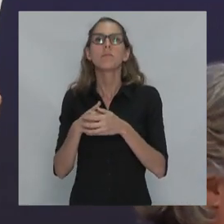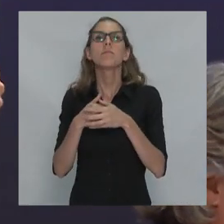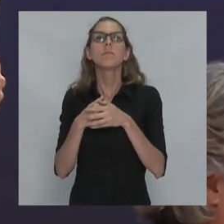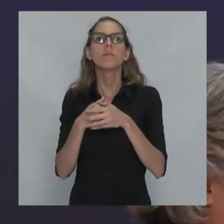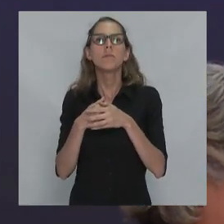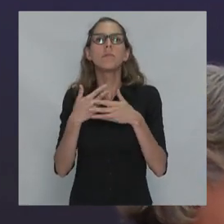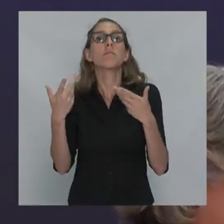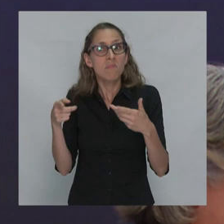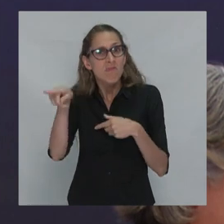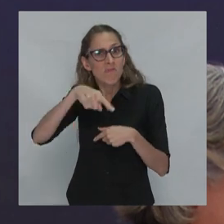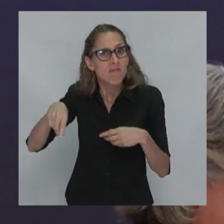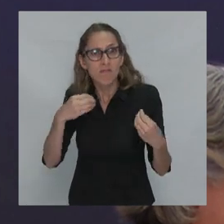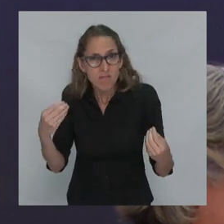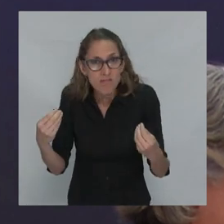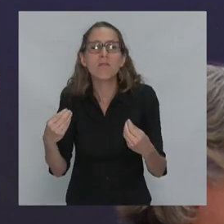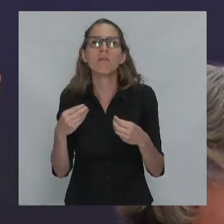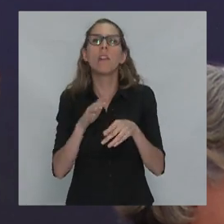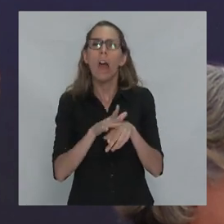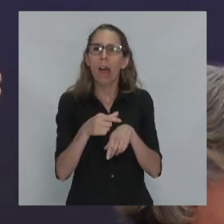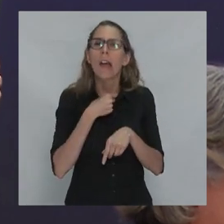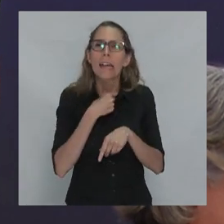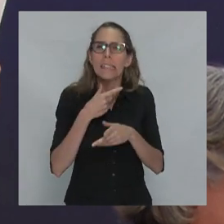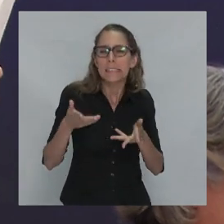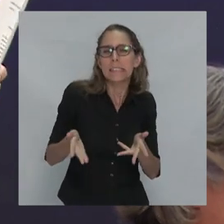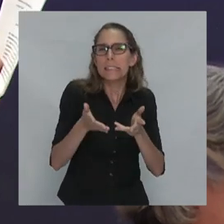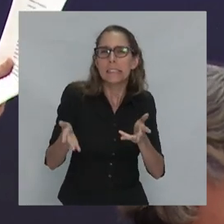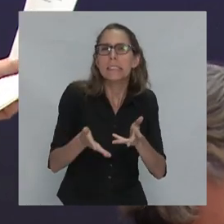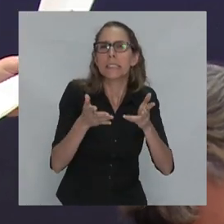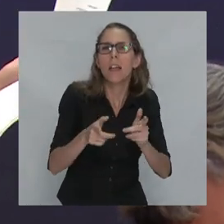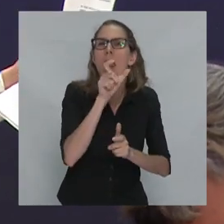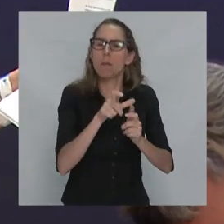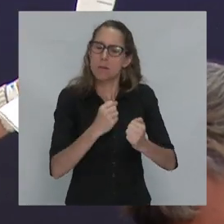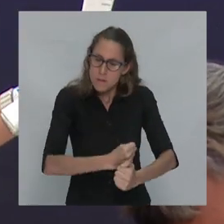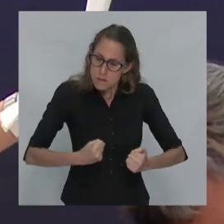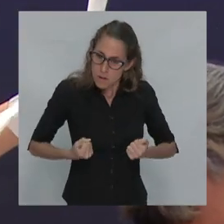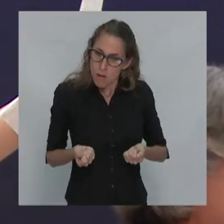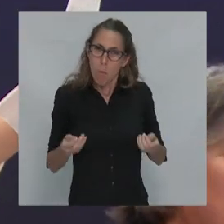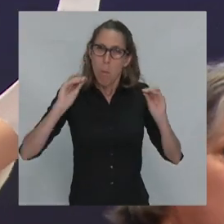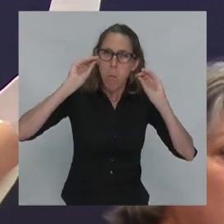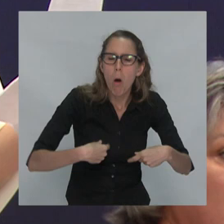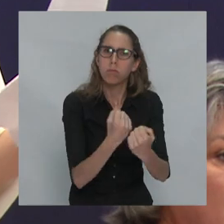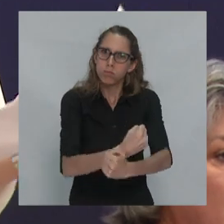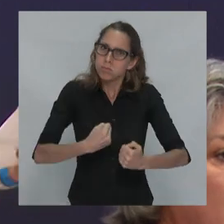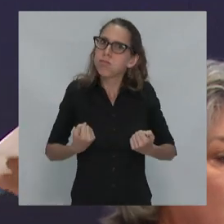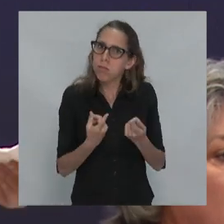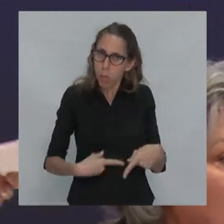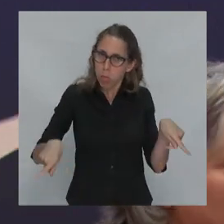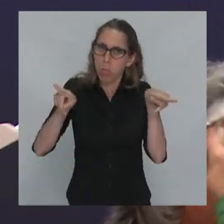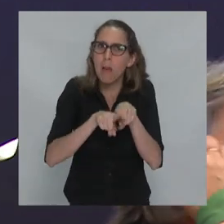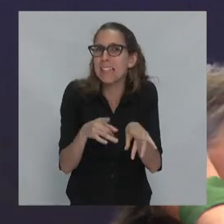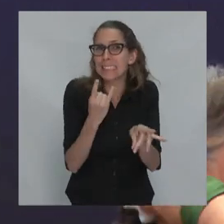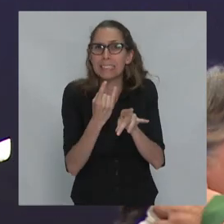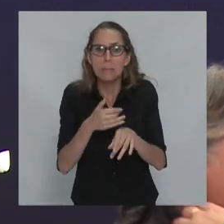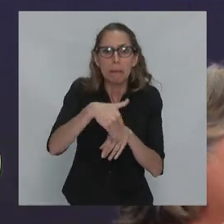de fomentar la resiliencia de los individuos, la adaptabilidad a la incertidumbre y